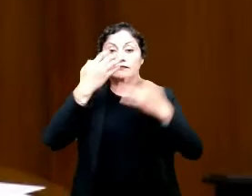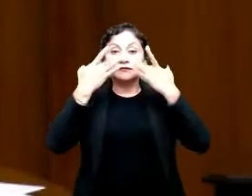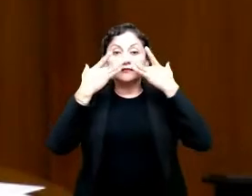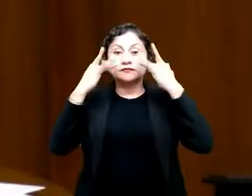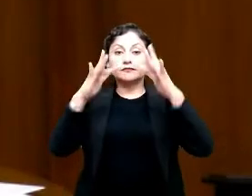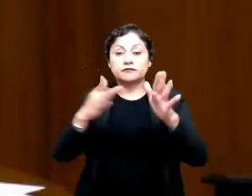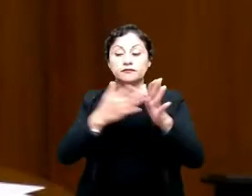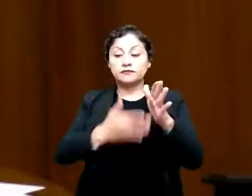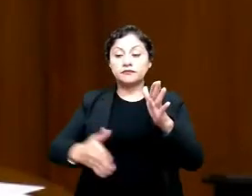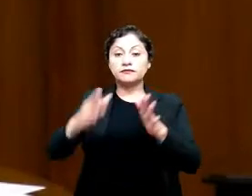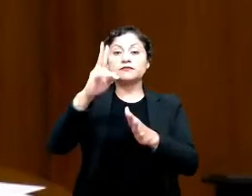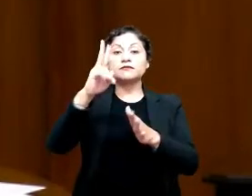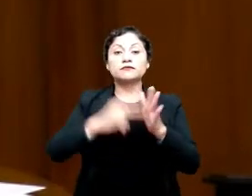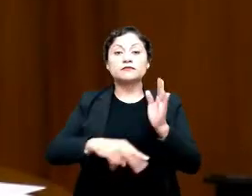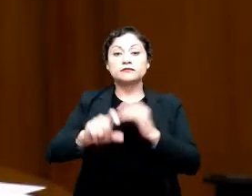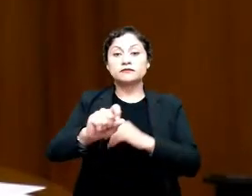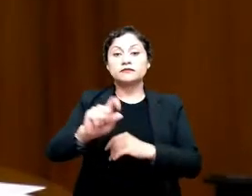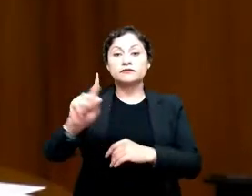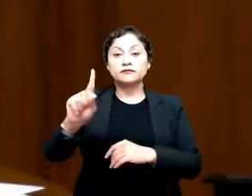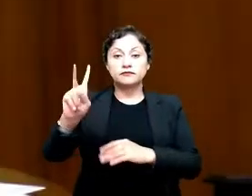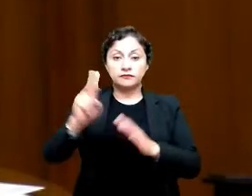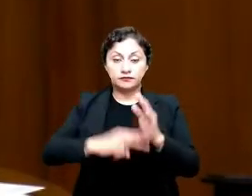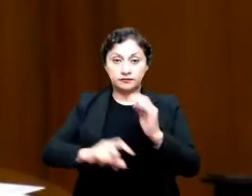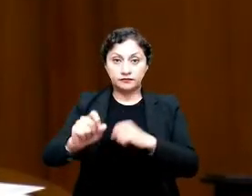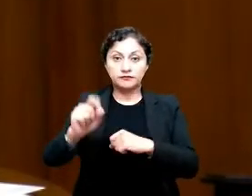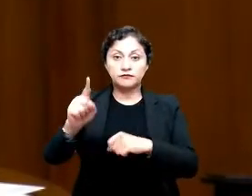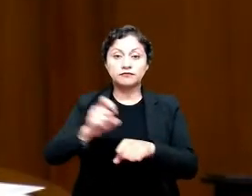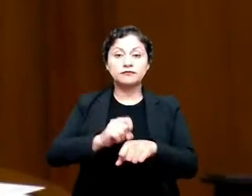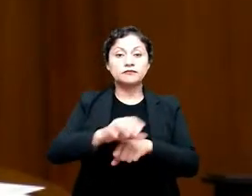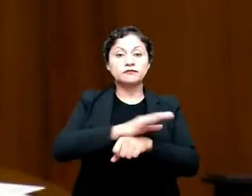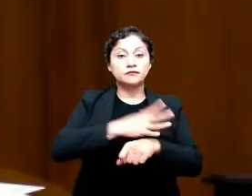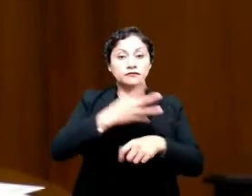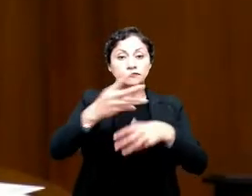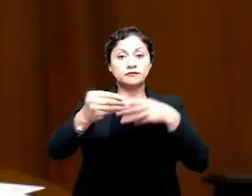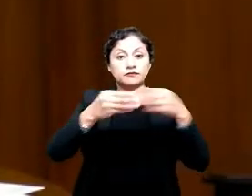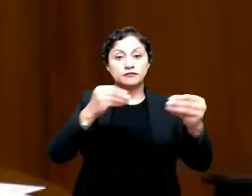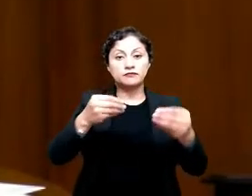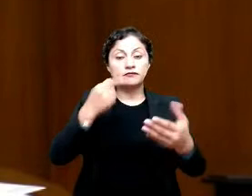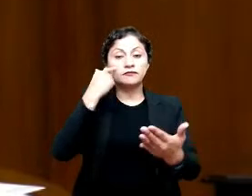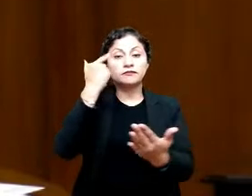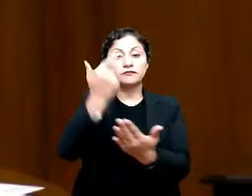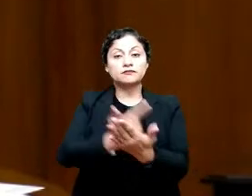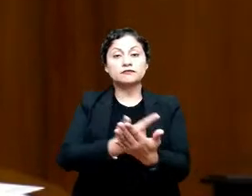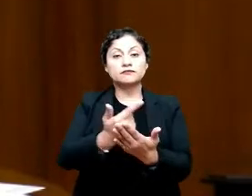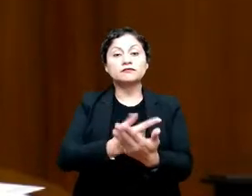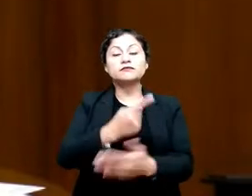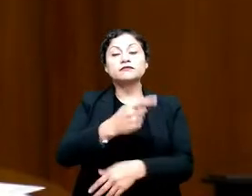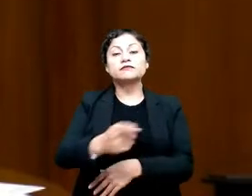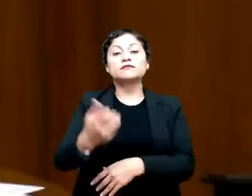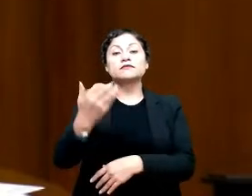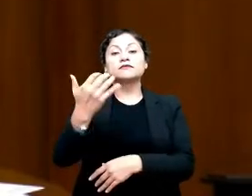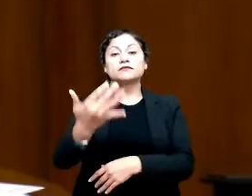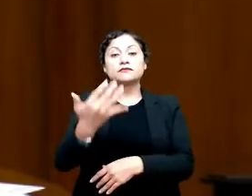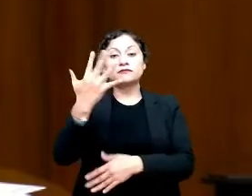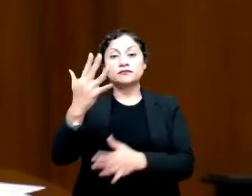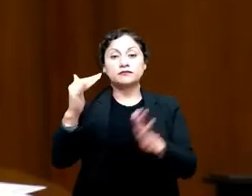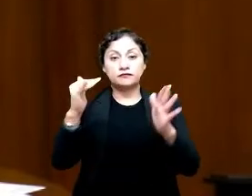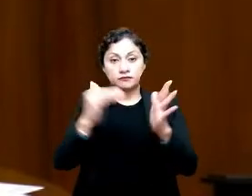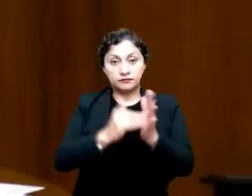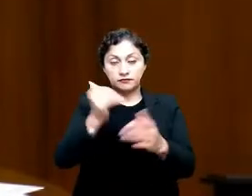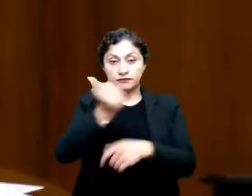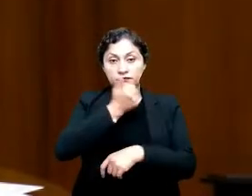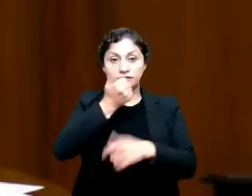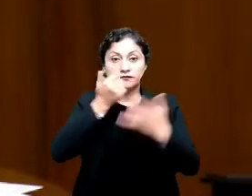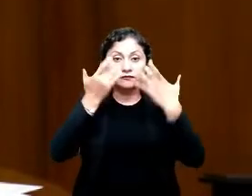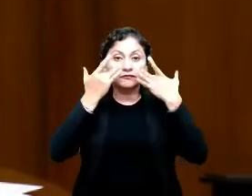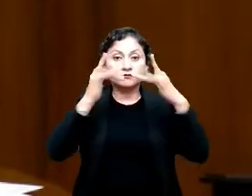escolar 2021, como consecuencia de la pandemia, se registraron más de 155.000 alumnos de todos los niveles que